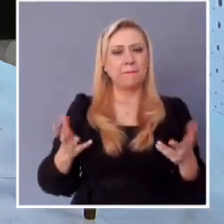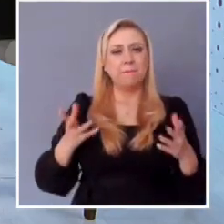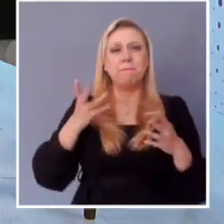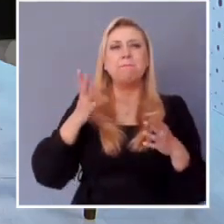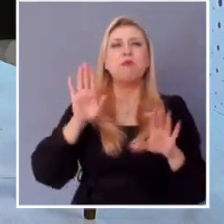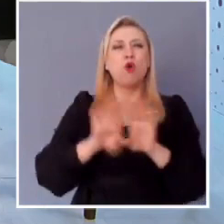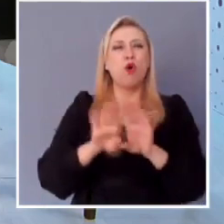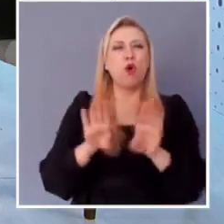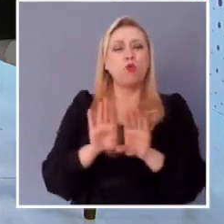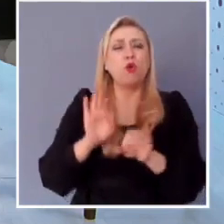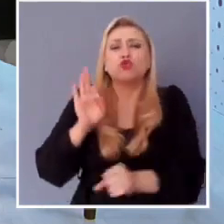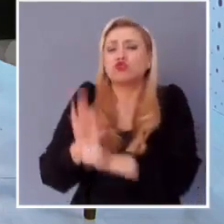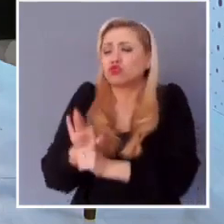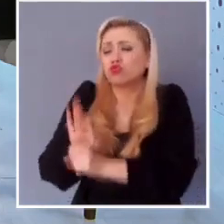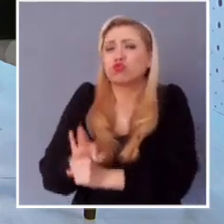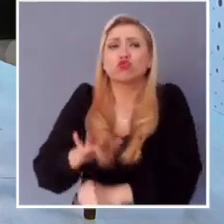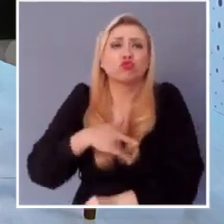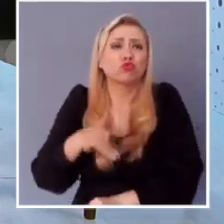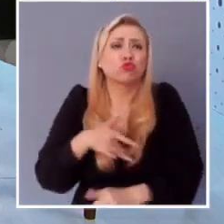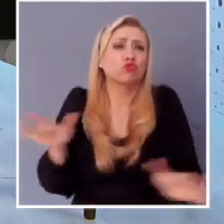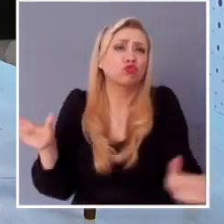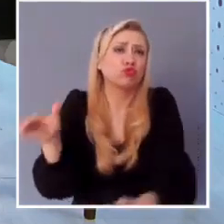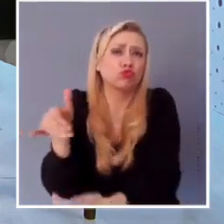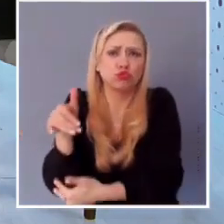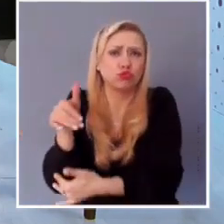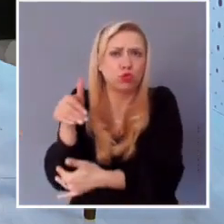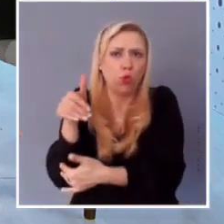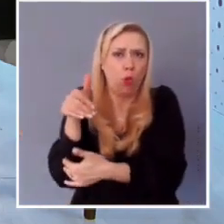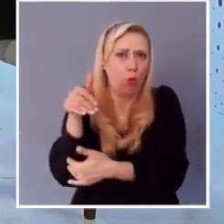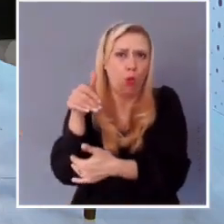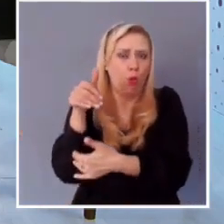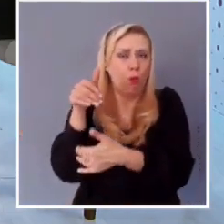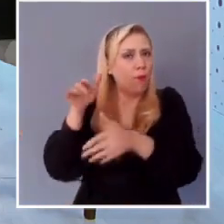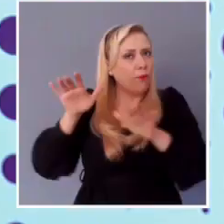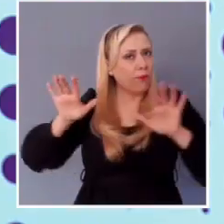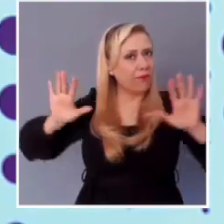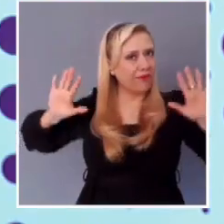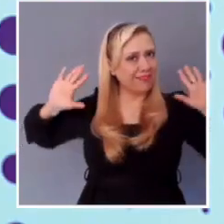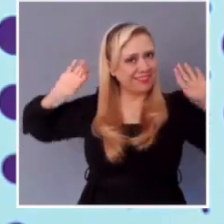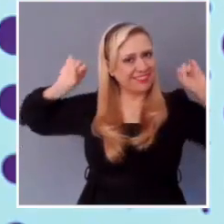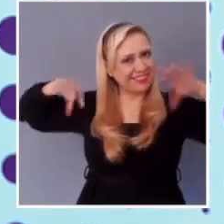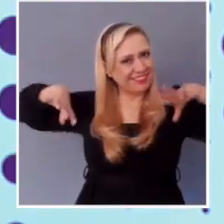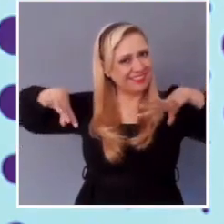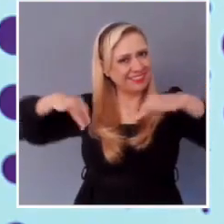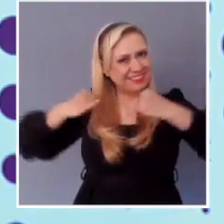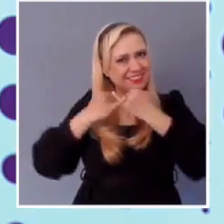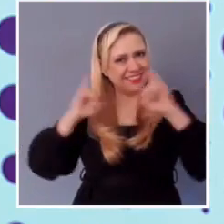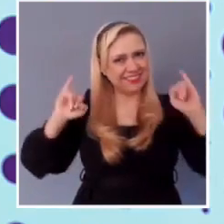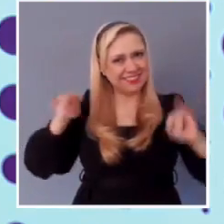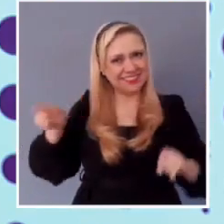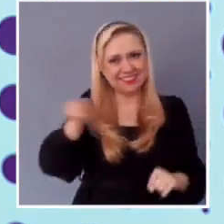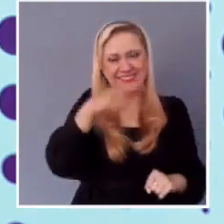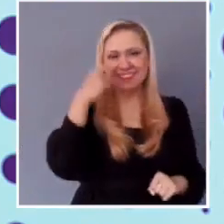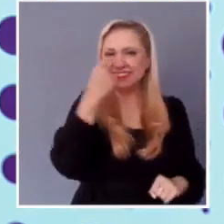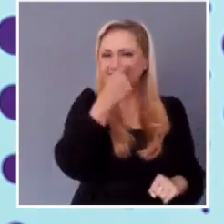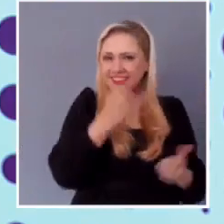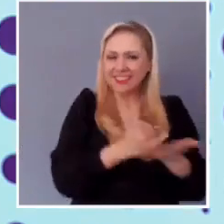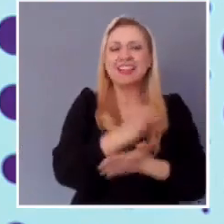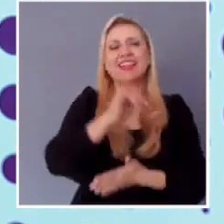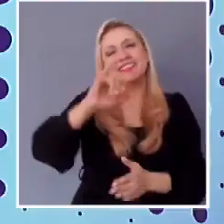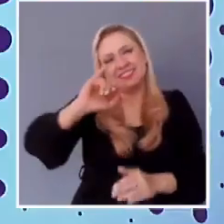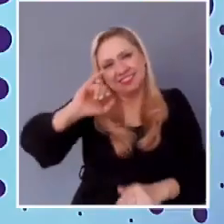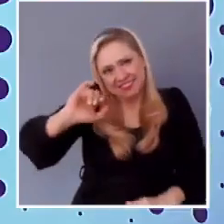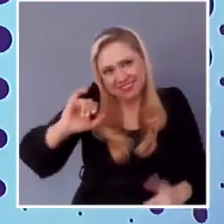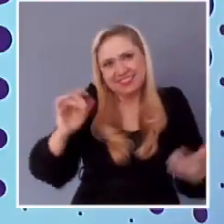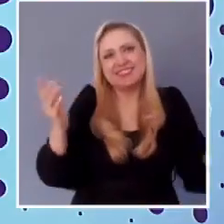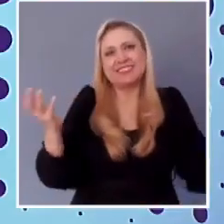paternalista a uno que respeta la autonomía individual, ¿no? Sí, sí, sí. Menos, Es el plan. no sé si me equivoco. Sí, bueno, es la idea. La idea es